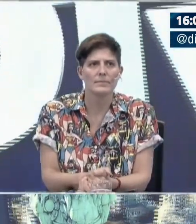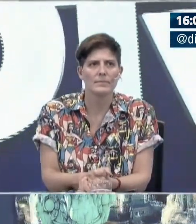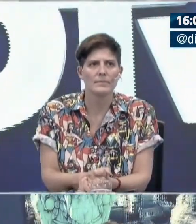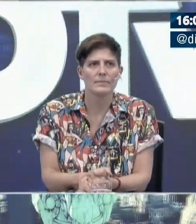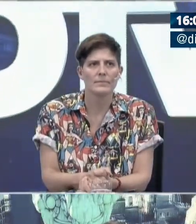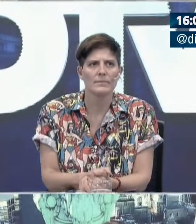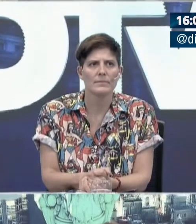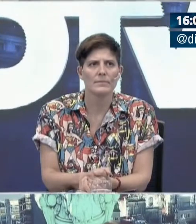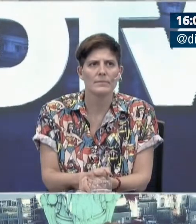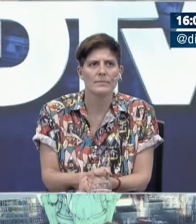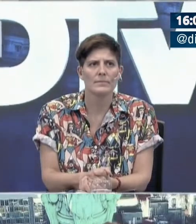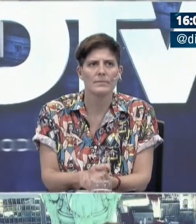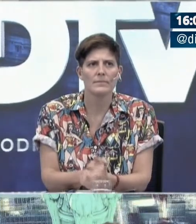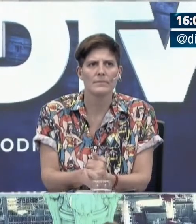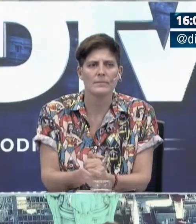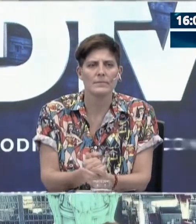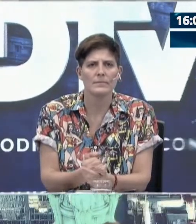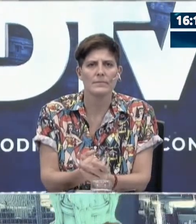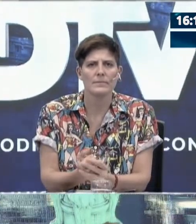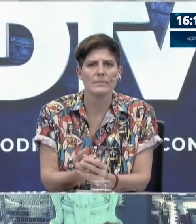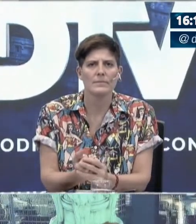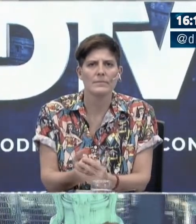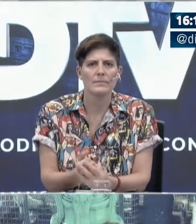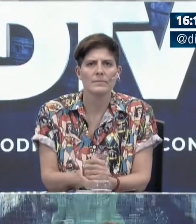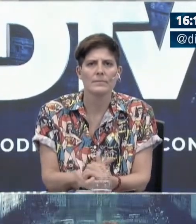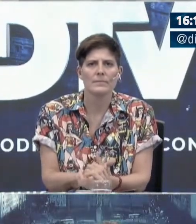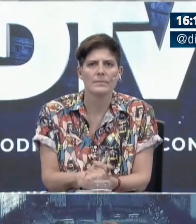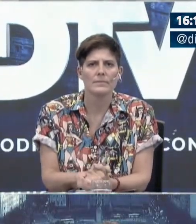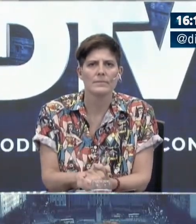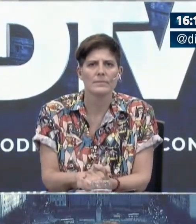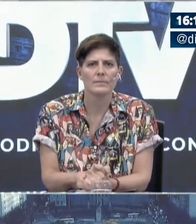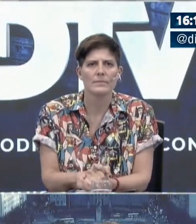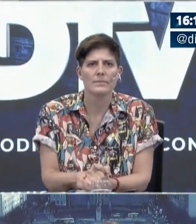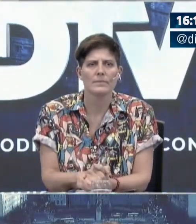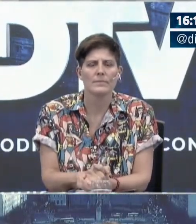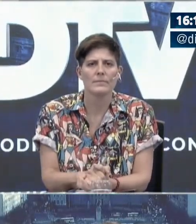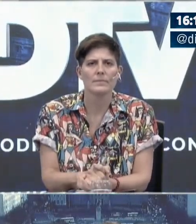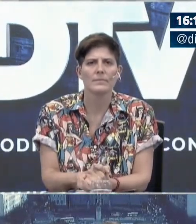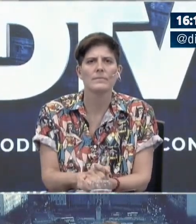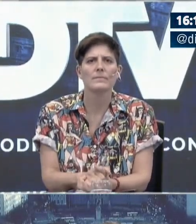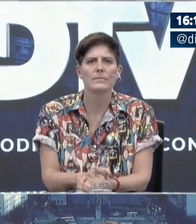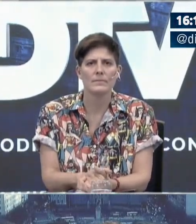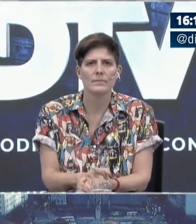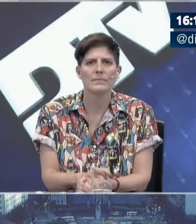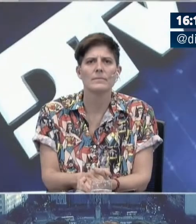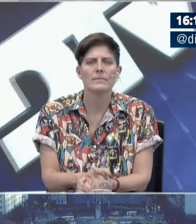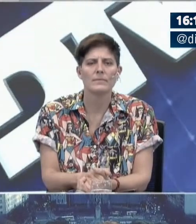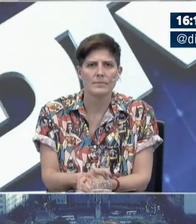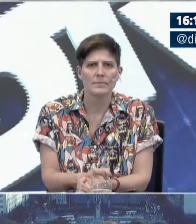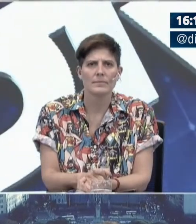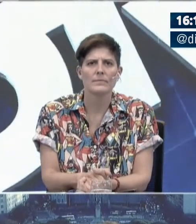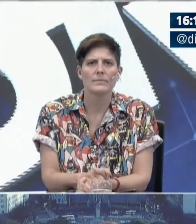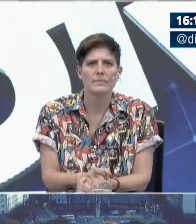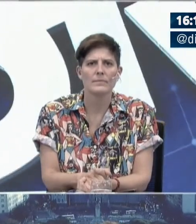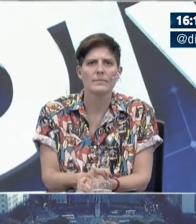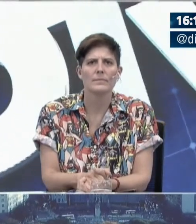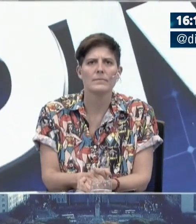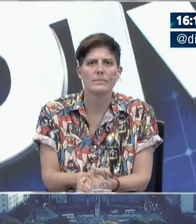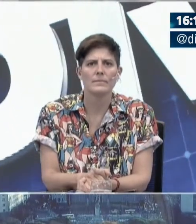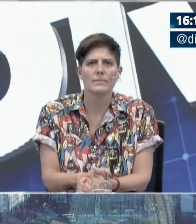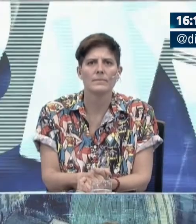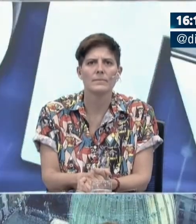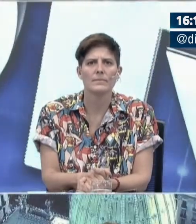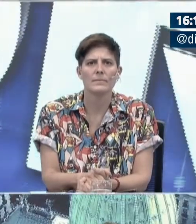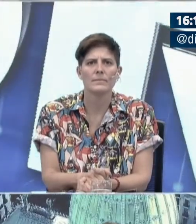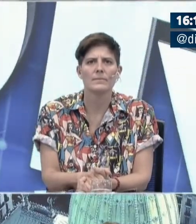dilucidar son... bueno, todo lo que tiene que ver con el Consejo de la Magistratura, si hubo tráfico de influencias o no,